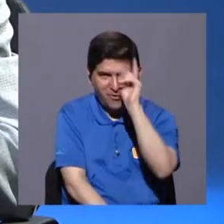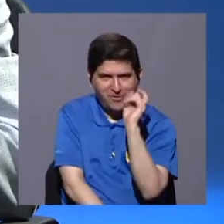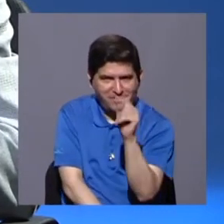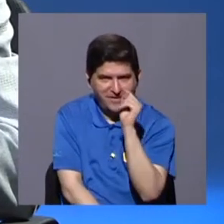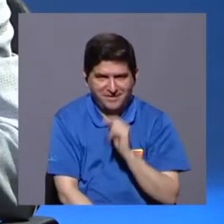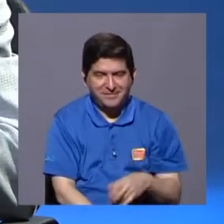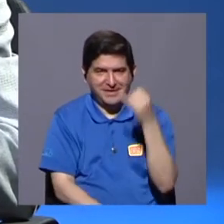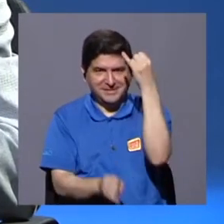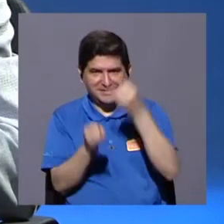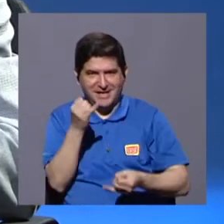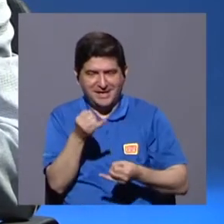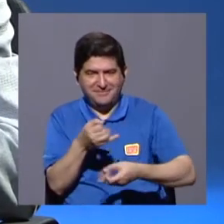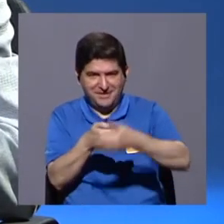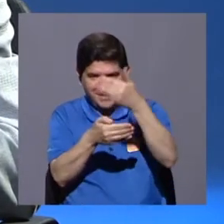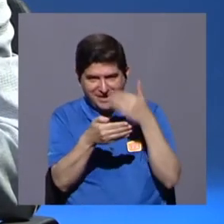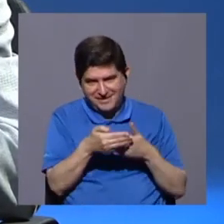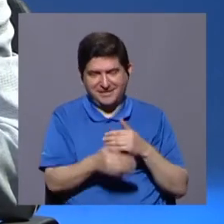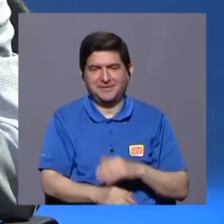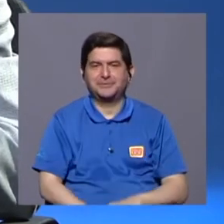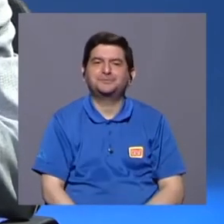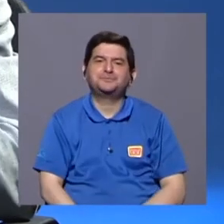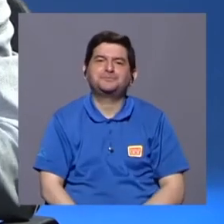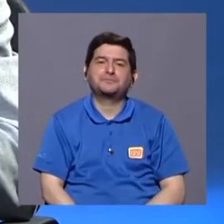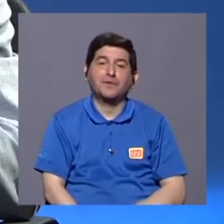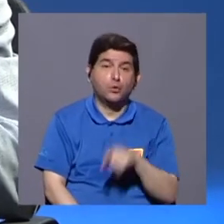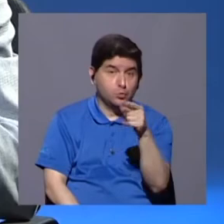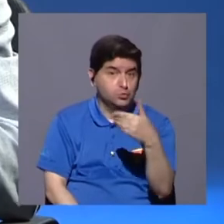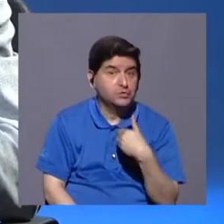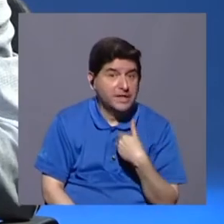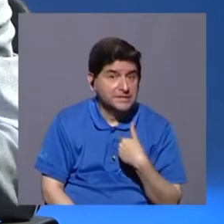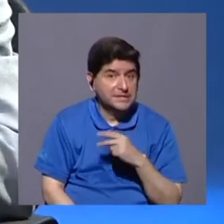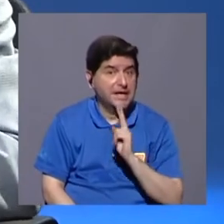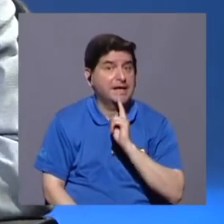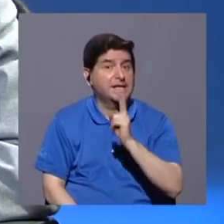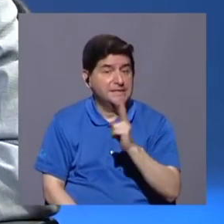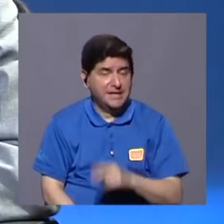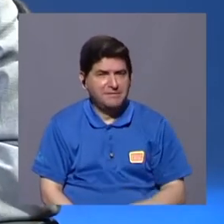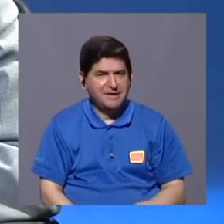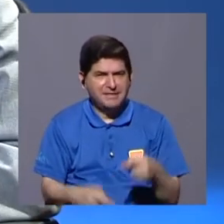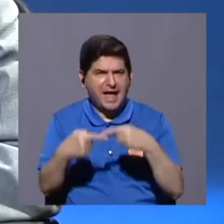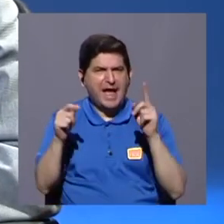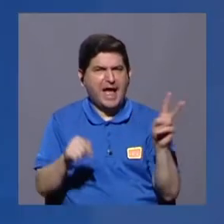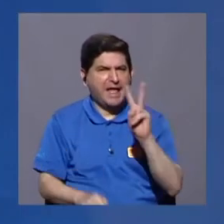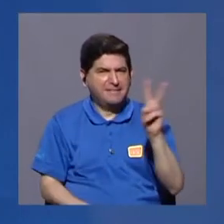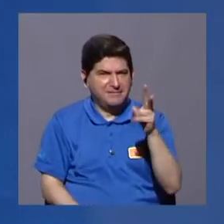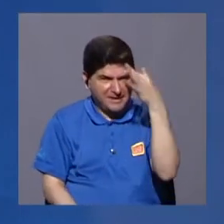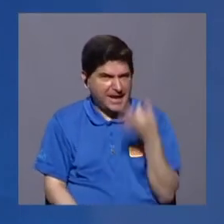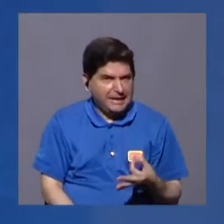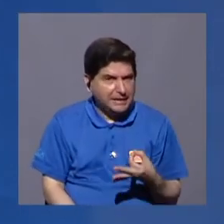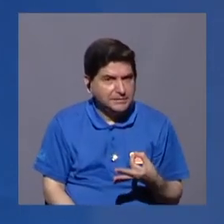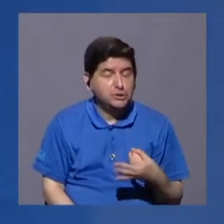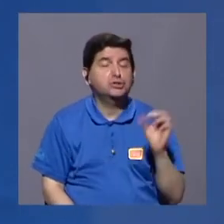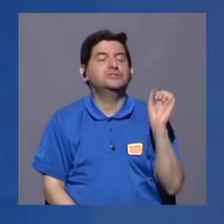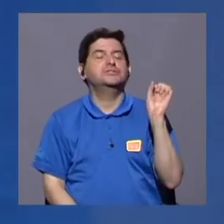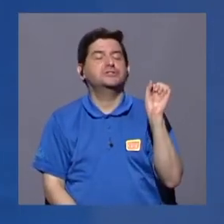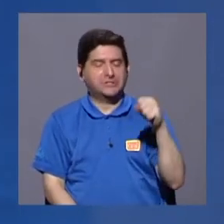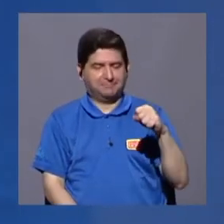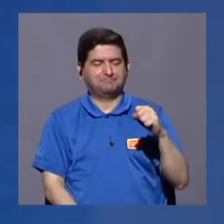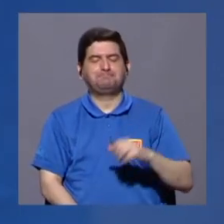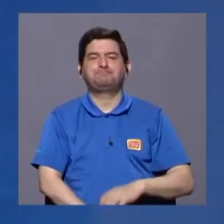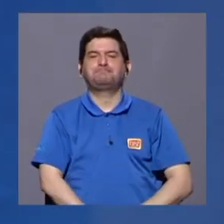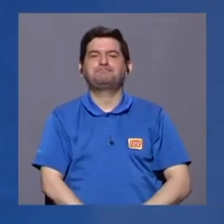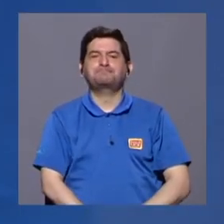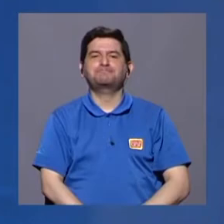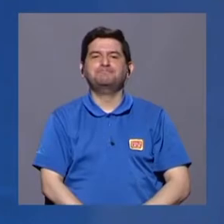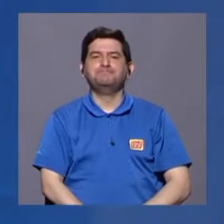plantear al final del segmento 2 tienen ustedes verdaderamente un agente antiviral si vamos a ver